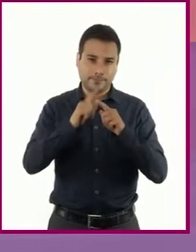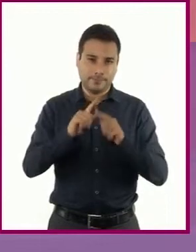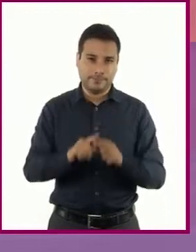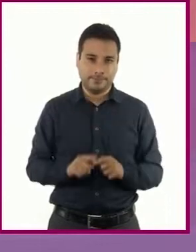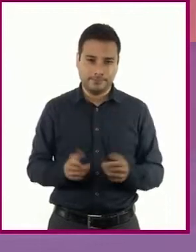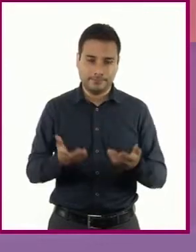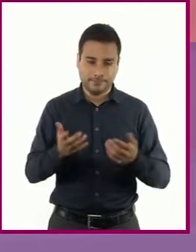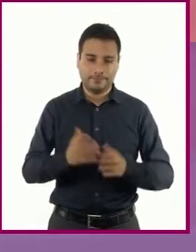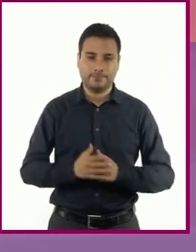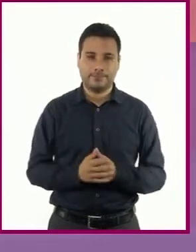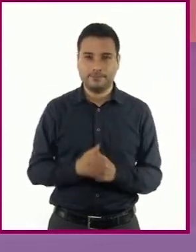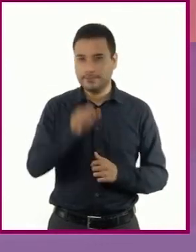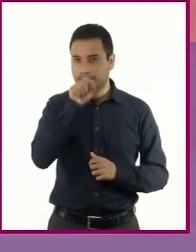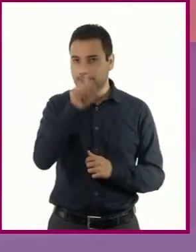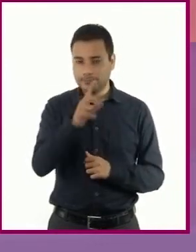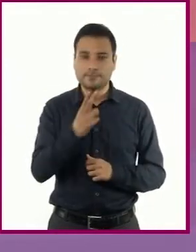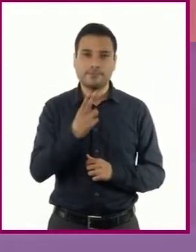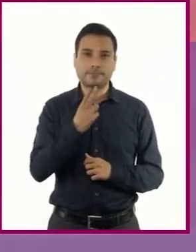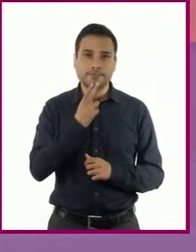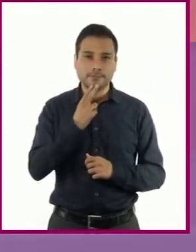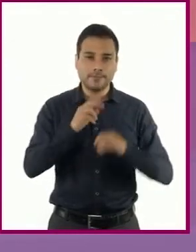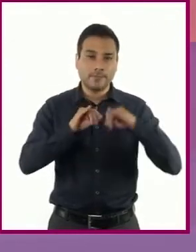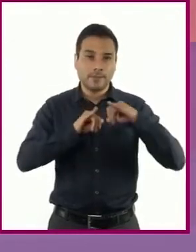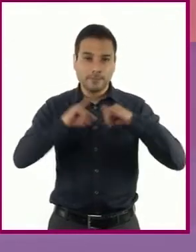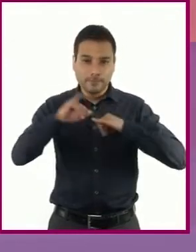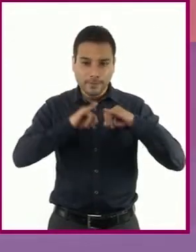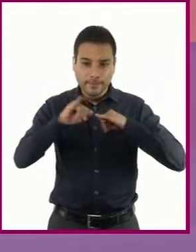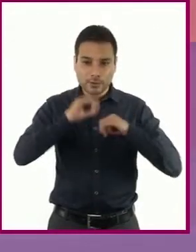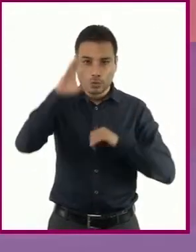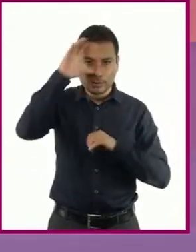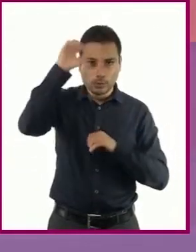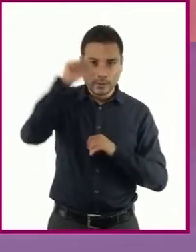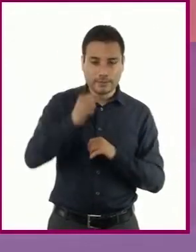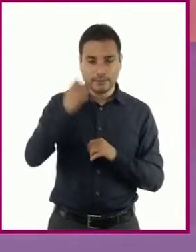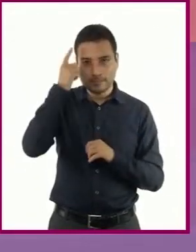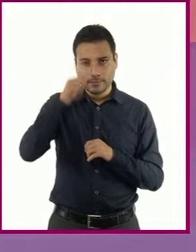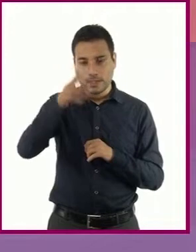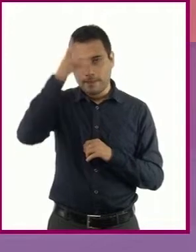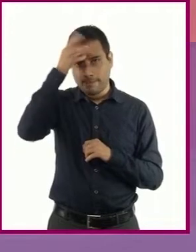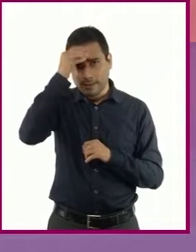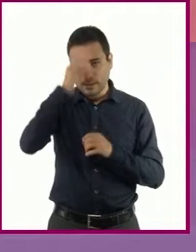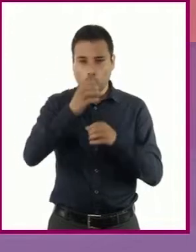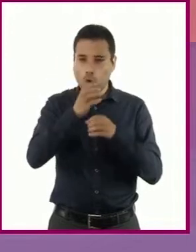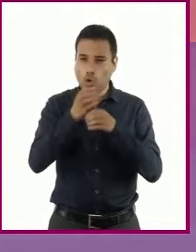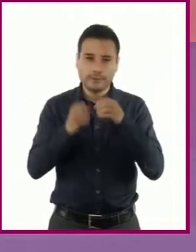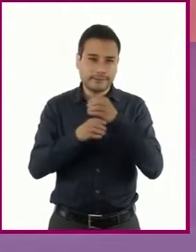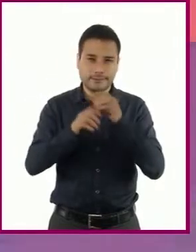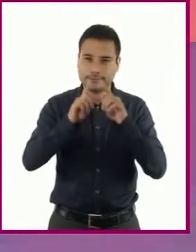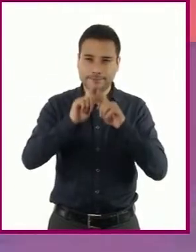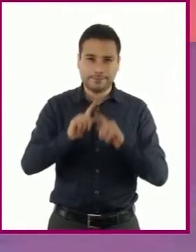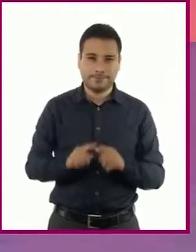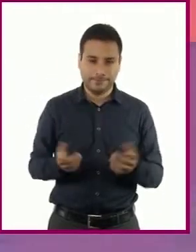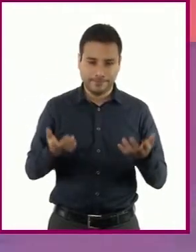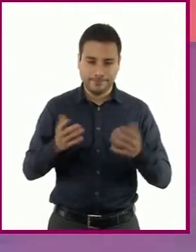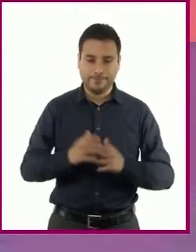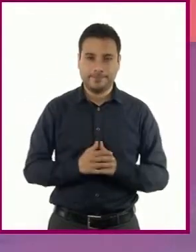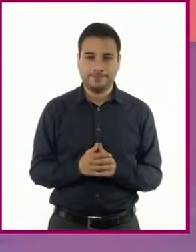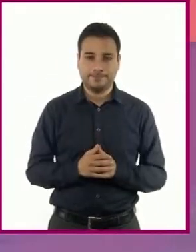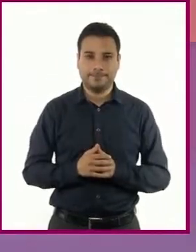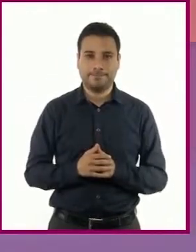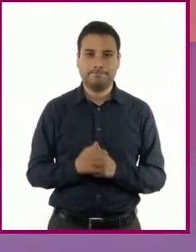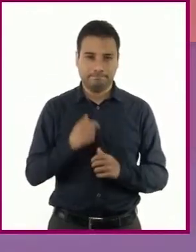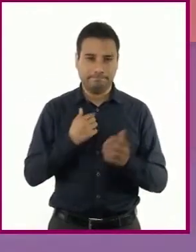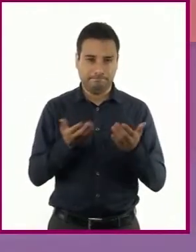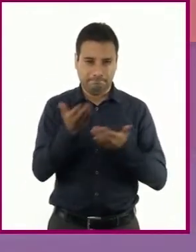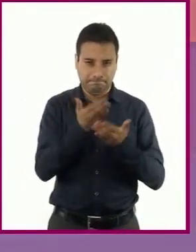mapas conceptuales de Novak para ayudar a los estudiantes en la asimilación del concepto de cantidad de sustancia. Les compartimos